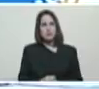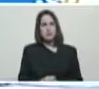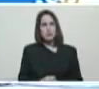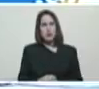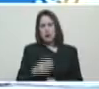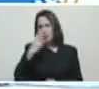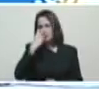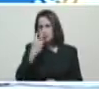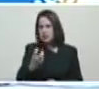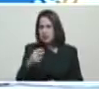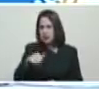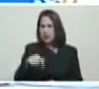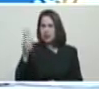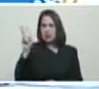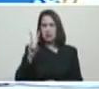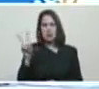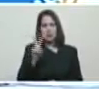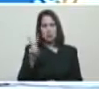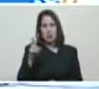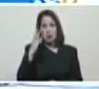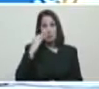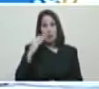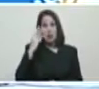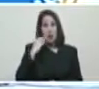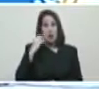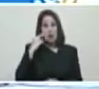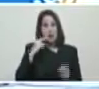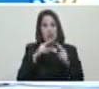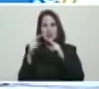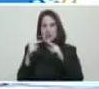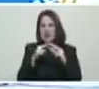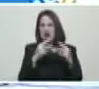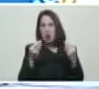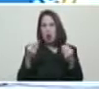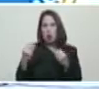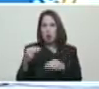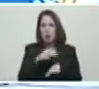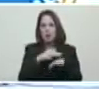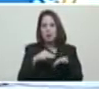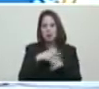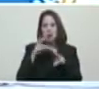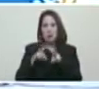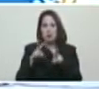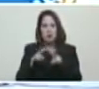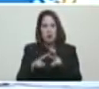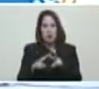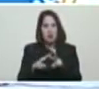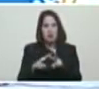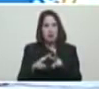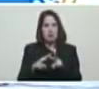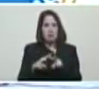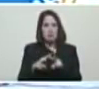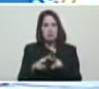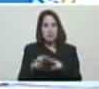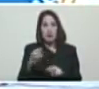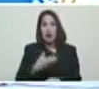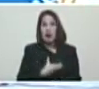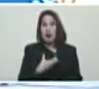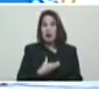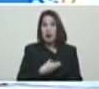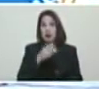Venezuela conociendo las experiencias de vivienda se trata de un grupo de alcaldes y